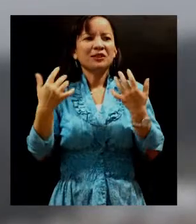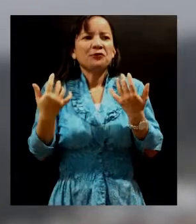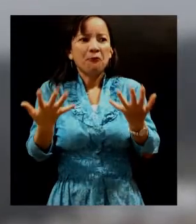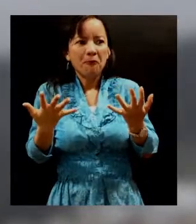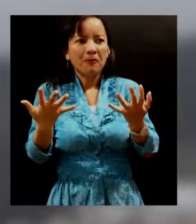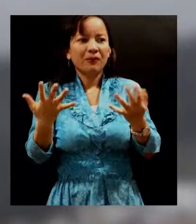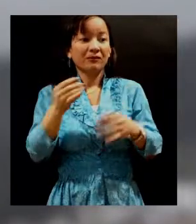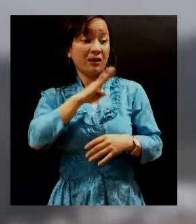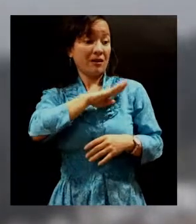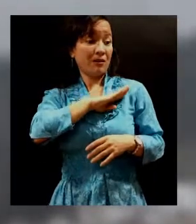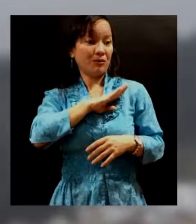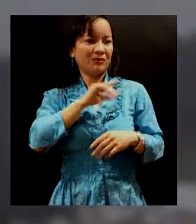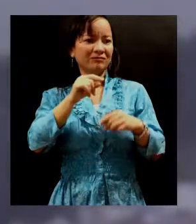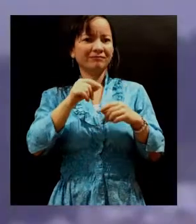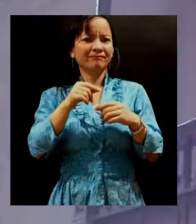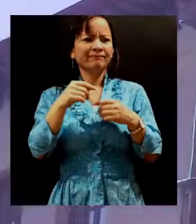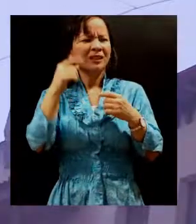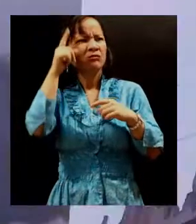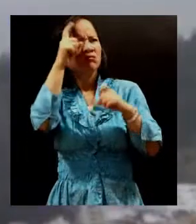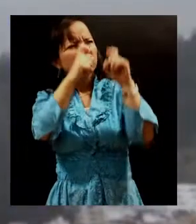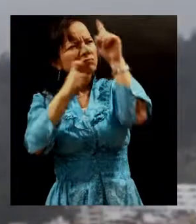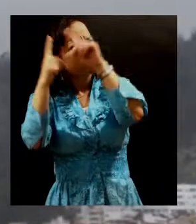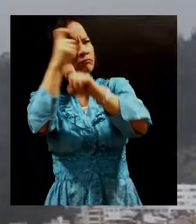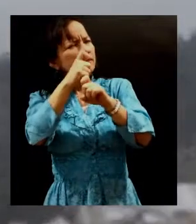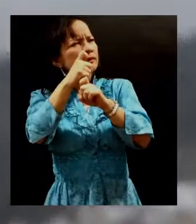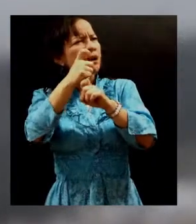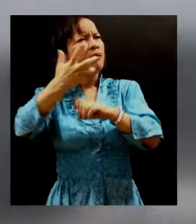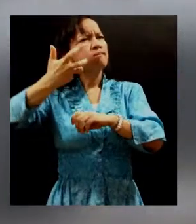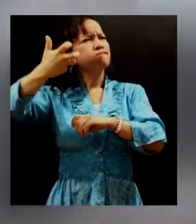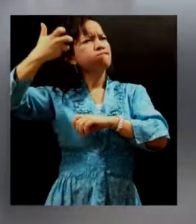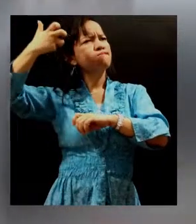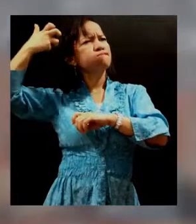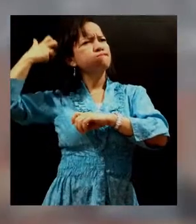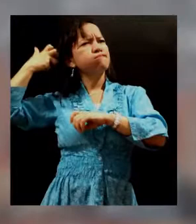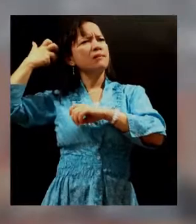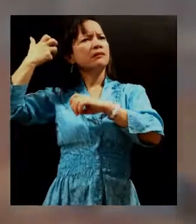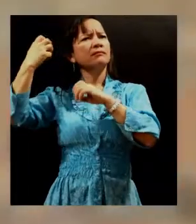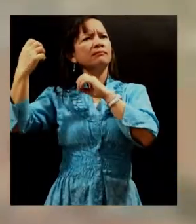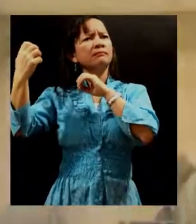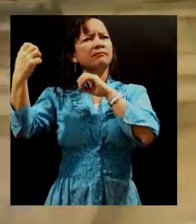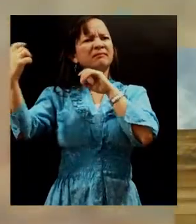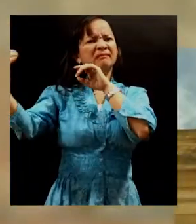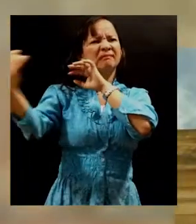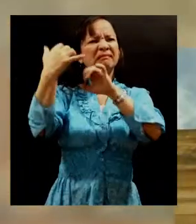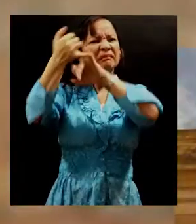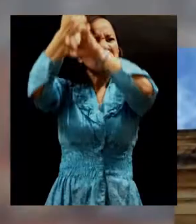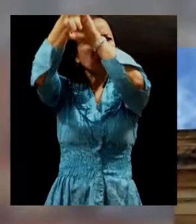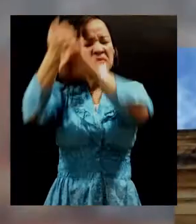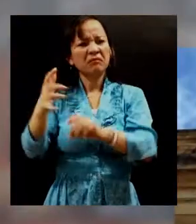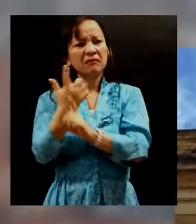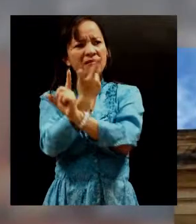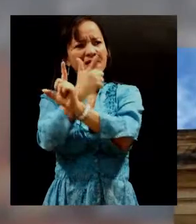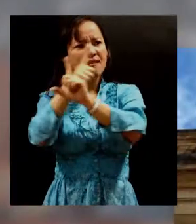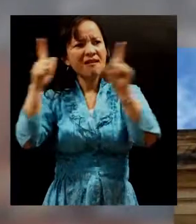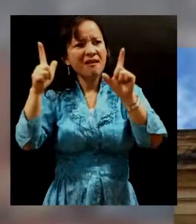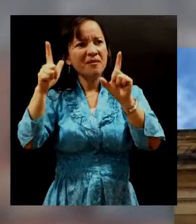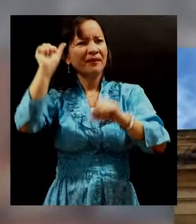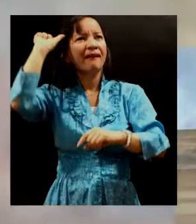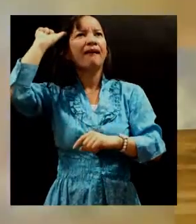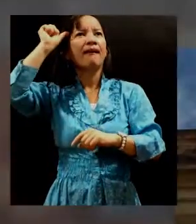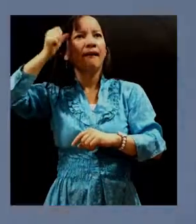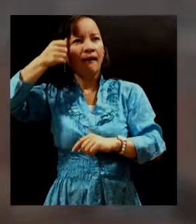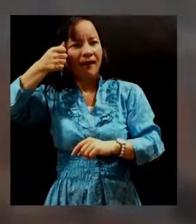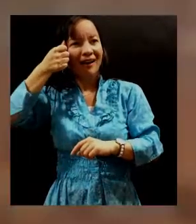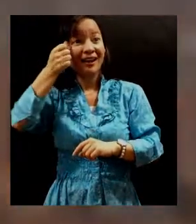Esta convocatoria o invitación pública que hace la Alcaldía Mayor de Tunja busca reflexionar y resignificar el devenir histórico de